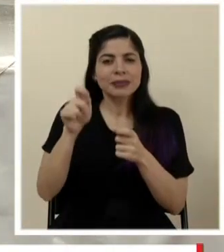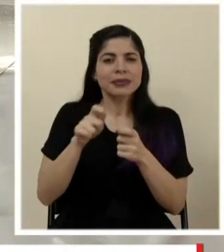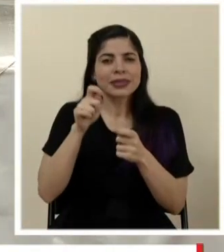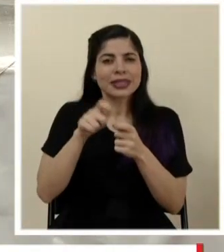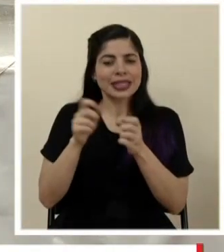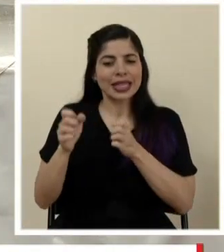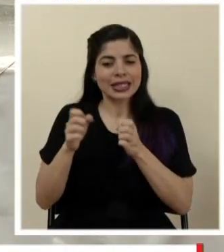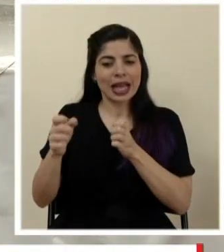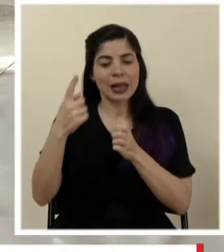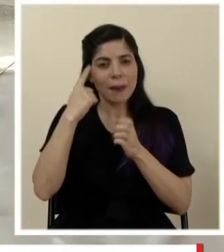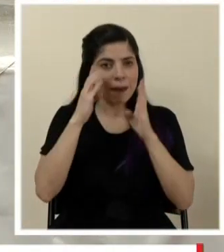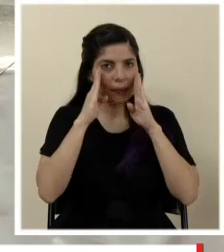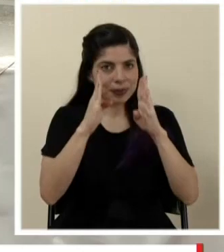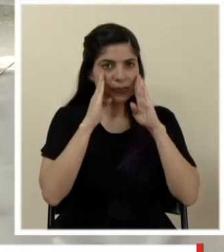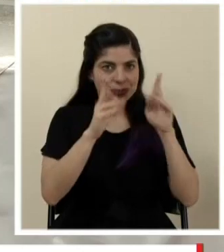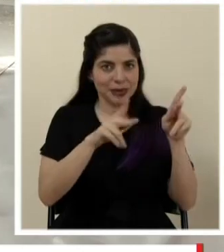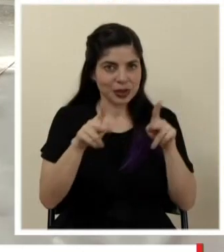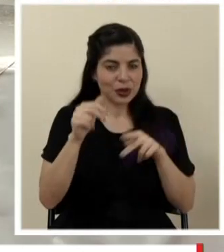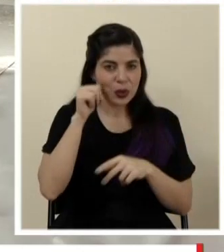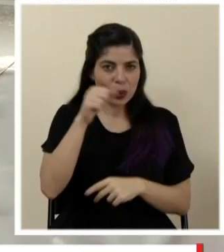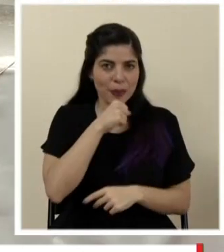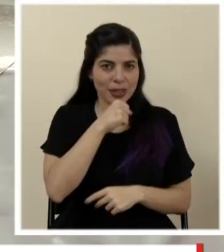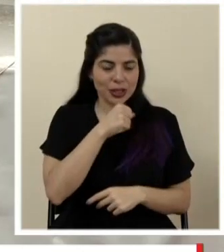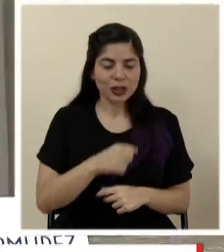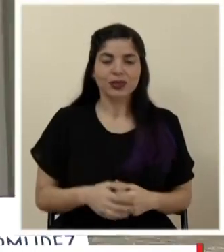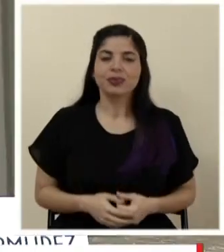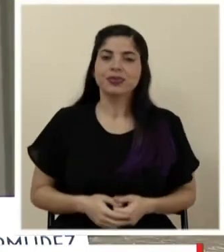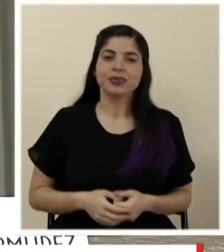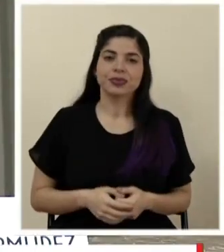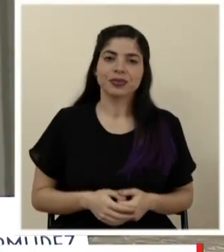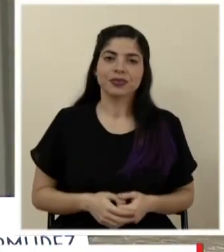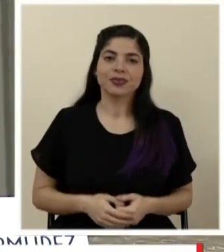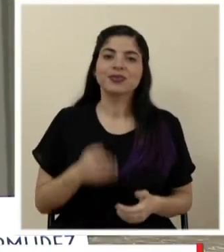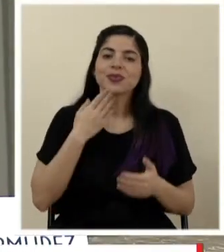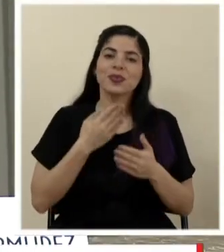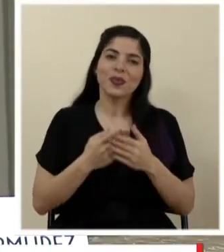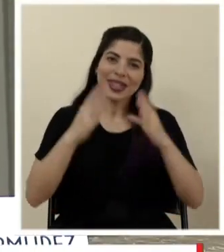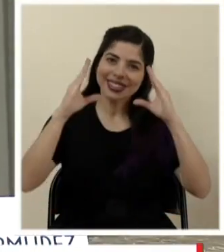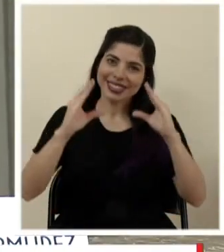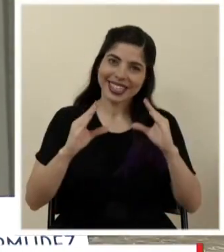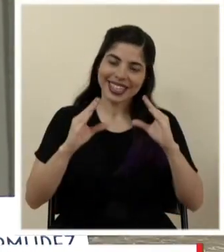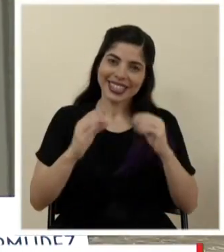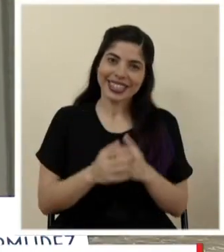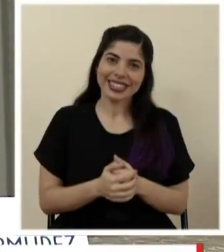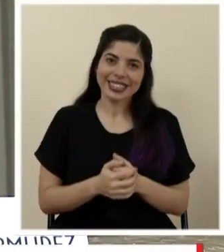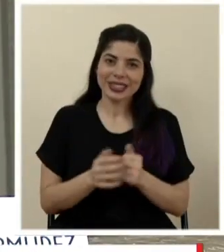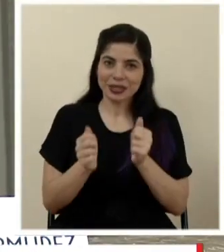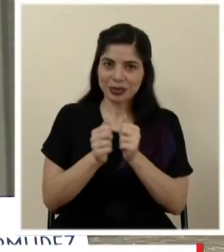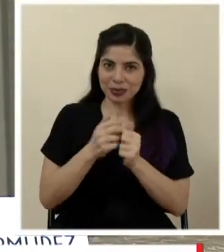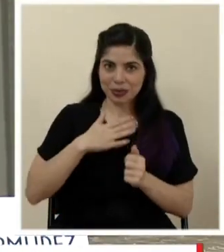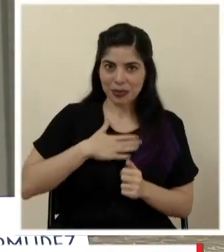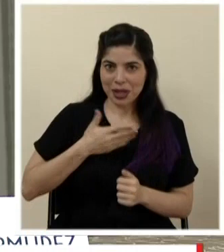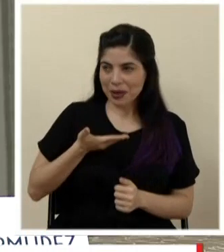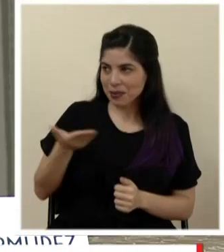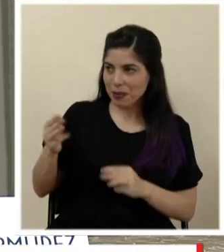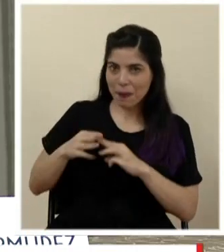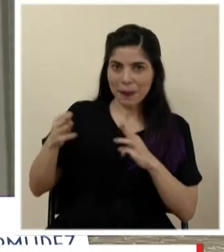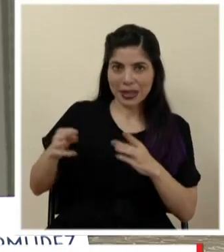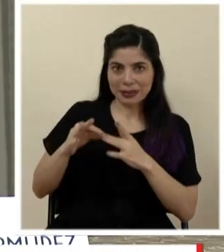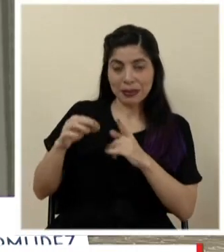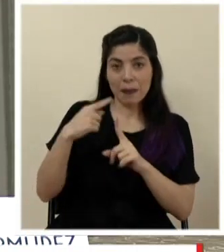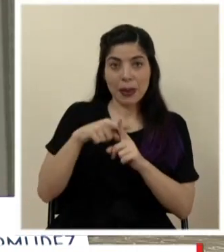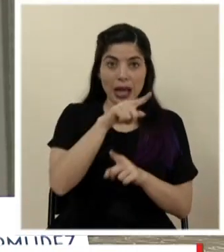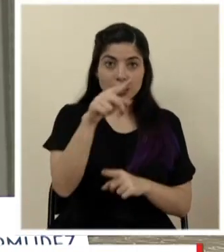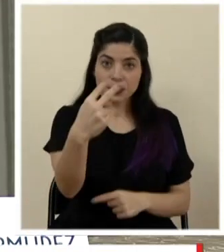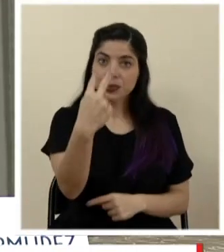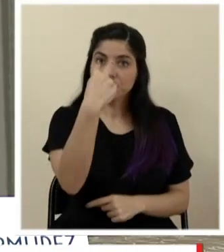para la atención de la población adulta mayor. Muy buenas tardes a quienes me acompañan en la mesa y a quienes nos siguen desde